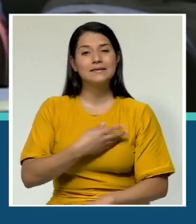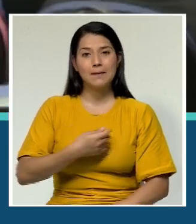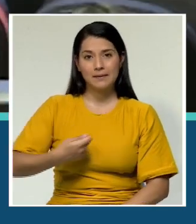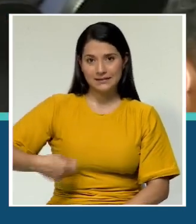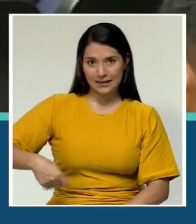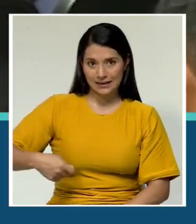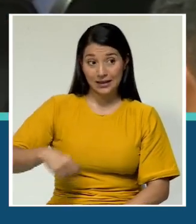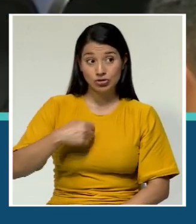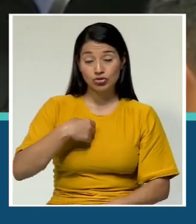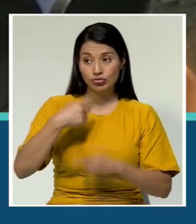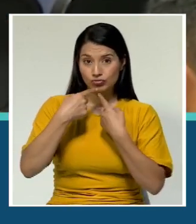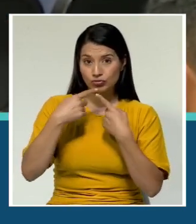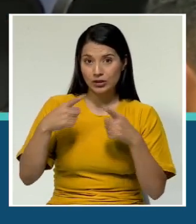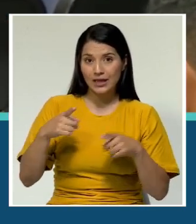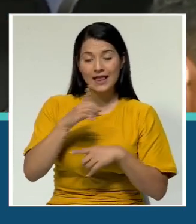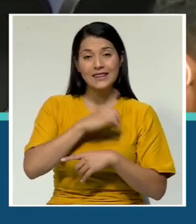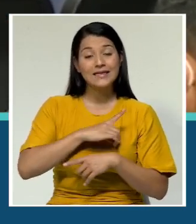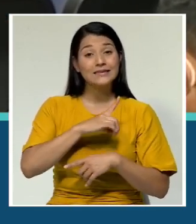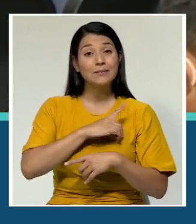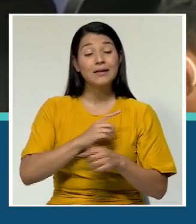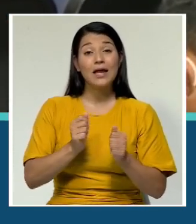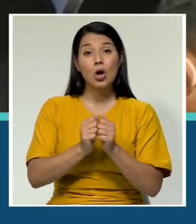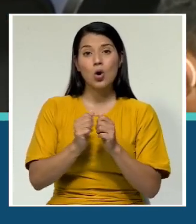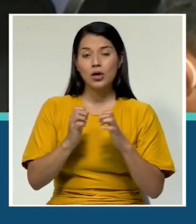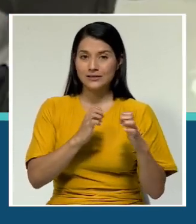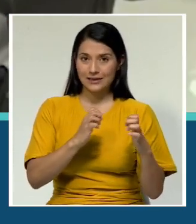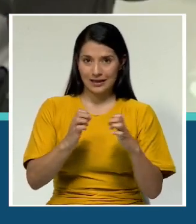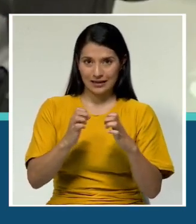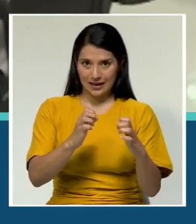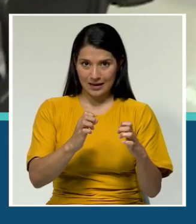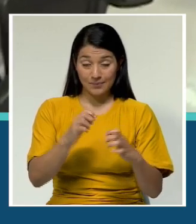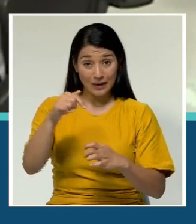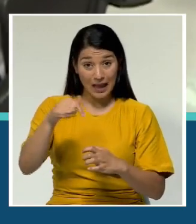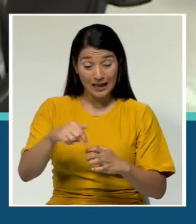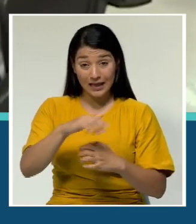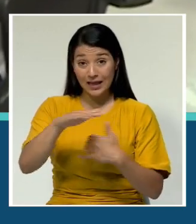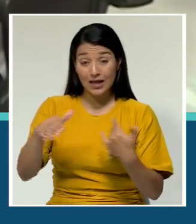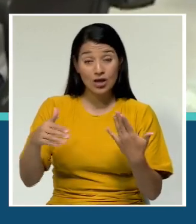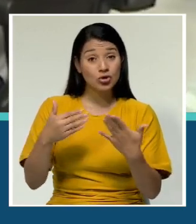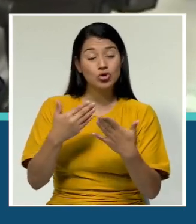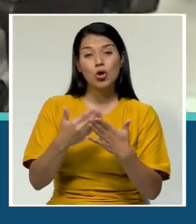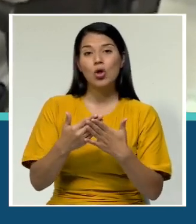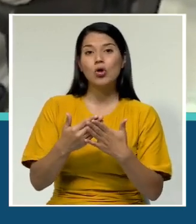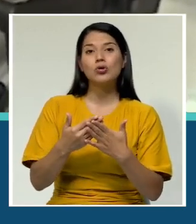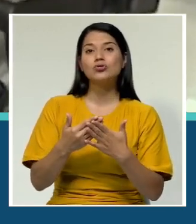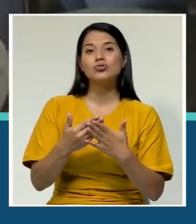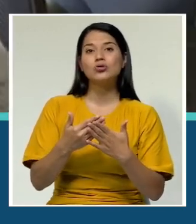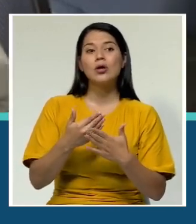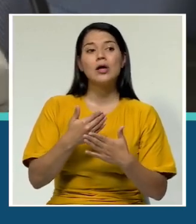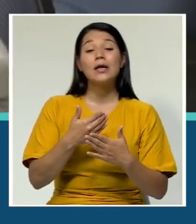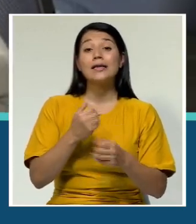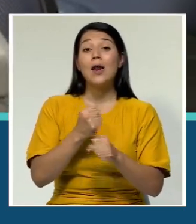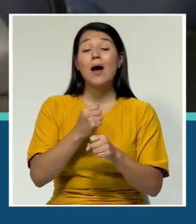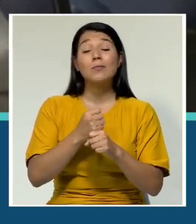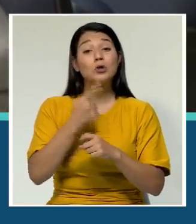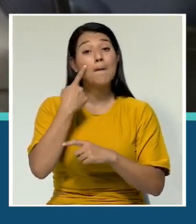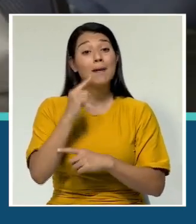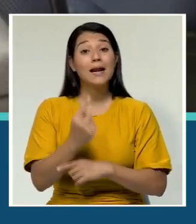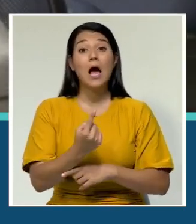sectorial, el papel de los vicepresidentes. Mensajes que yo he dado: disciplina